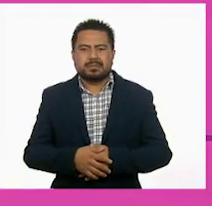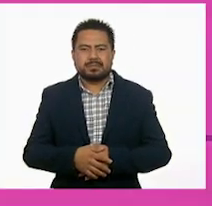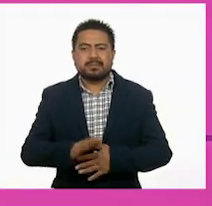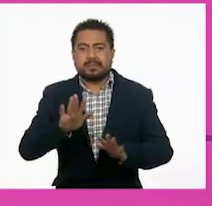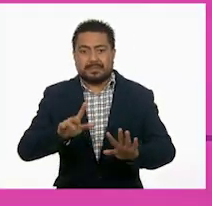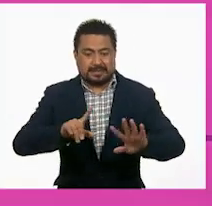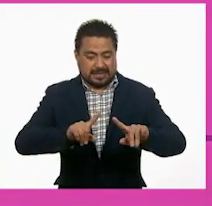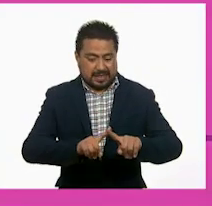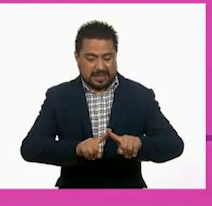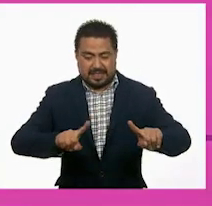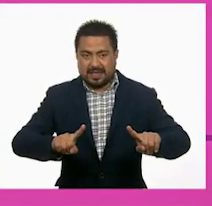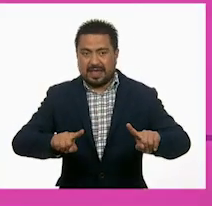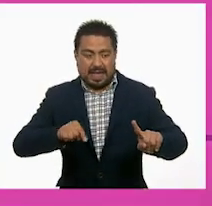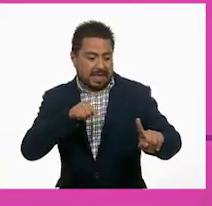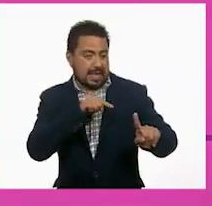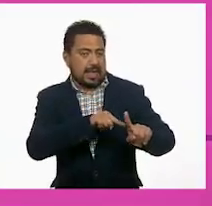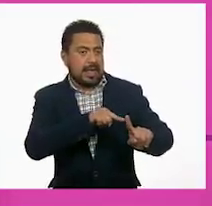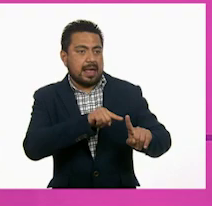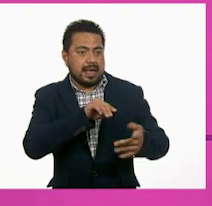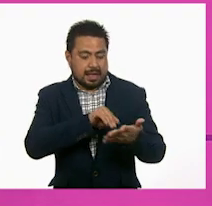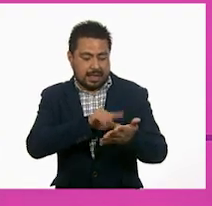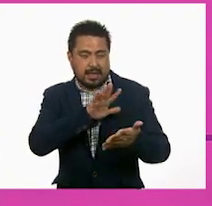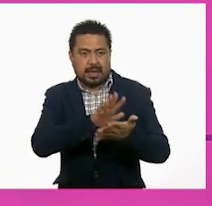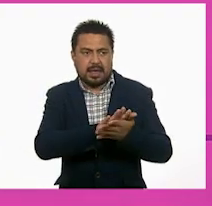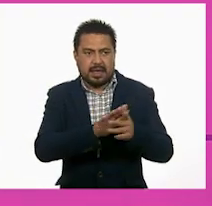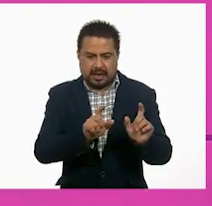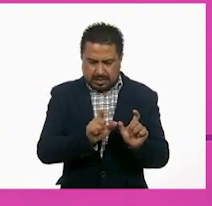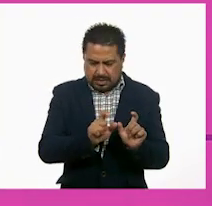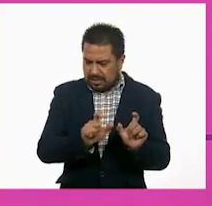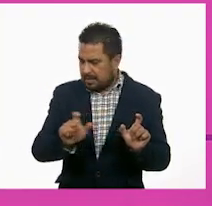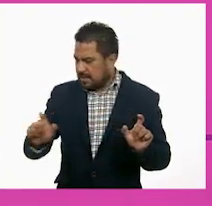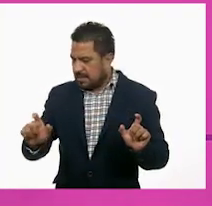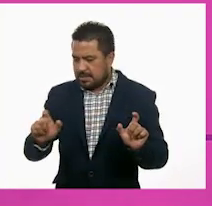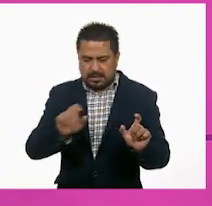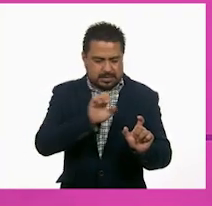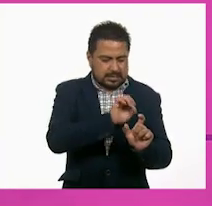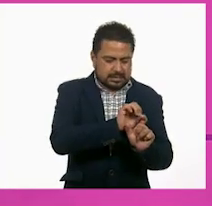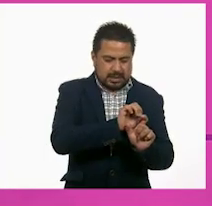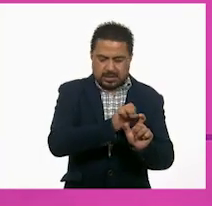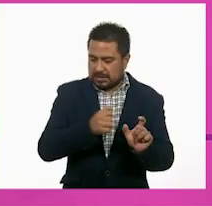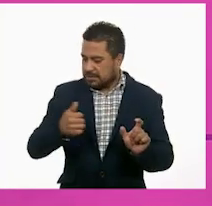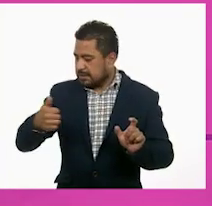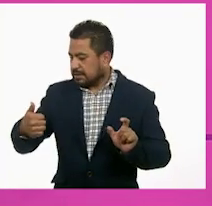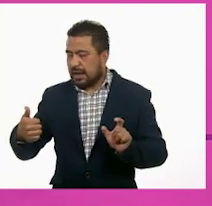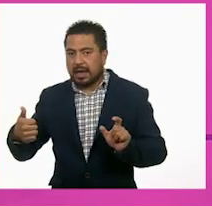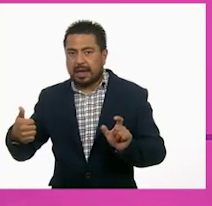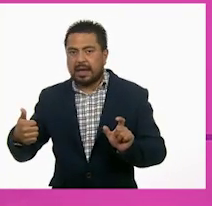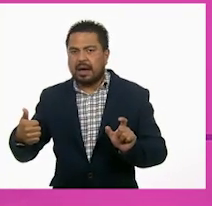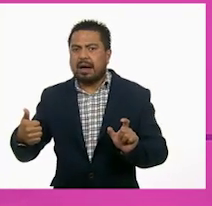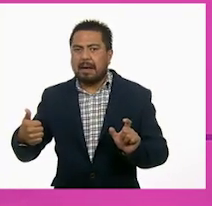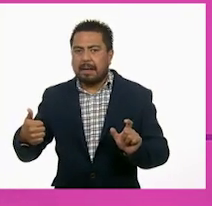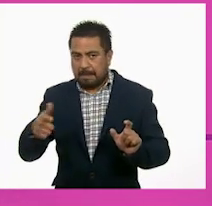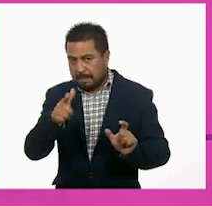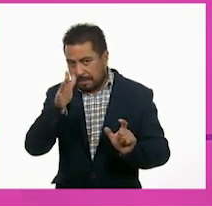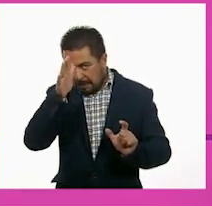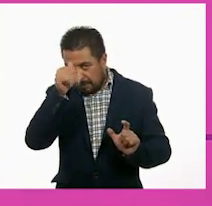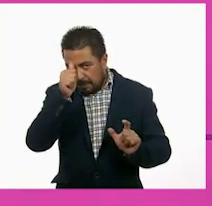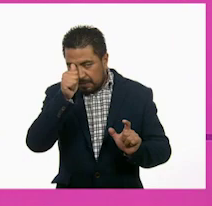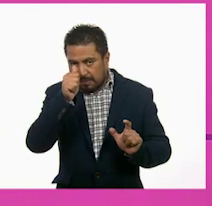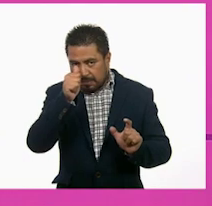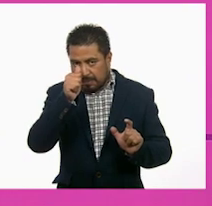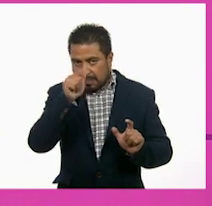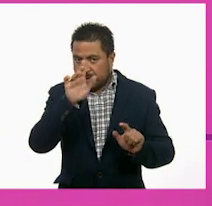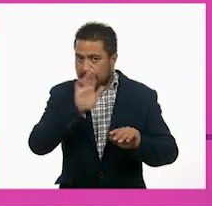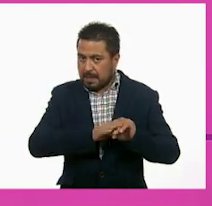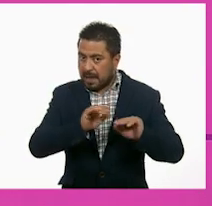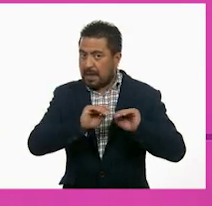A diferencia de la otra, aquí está marcando un segmento 0, 6. ¿De acuerdo? Sí. Téngalo